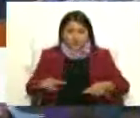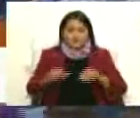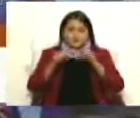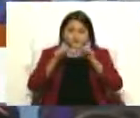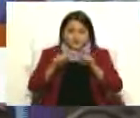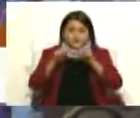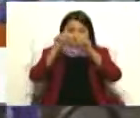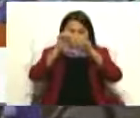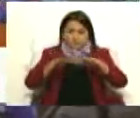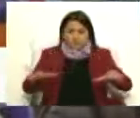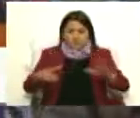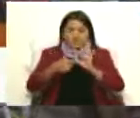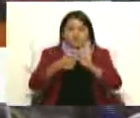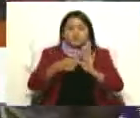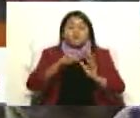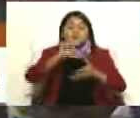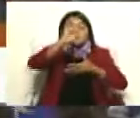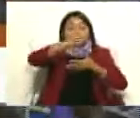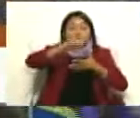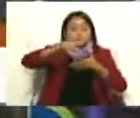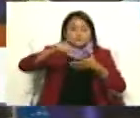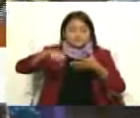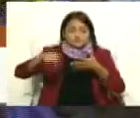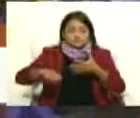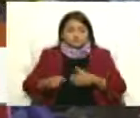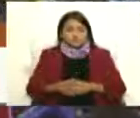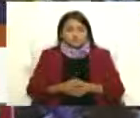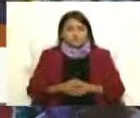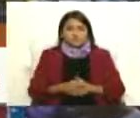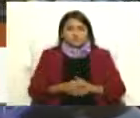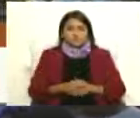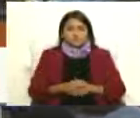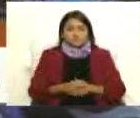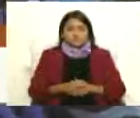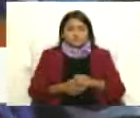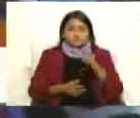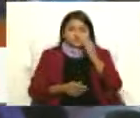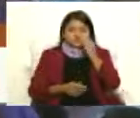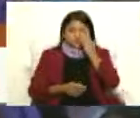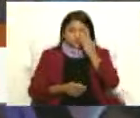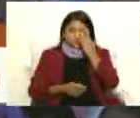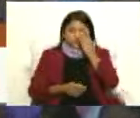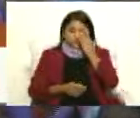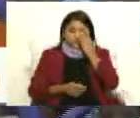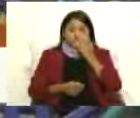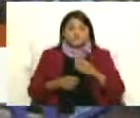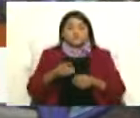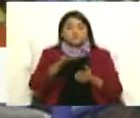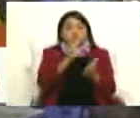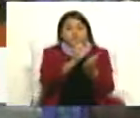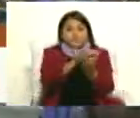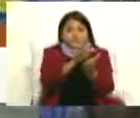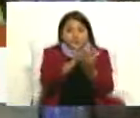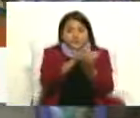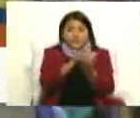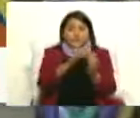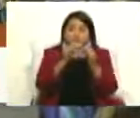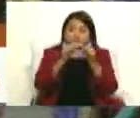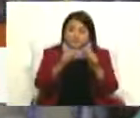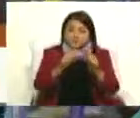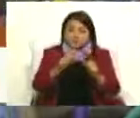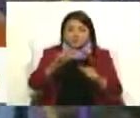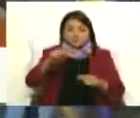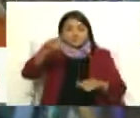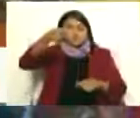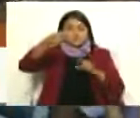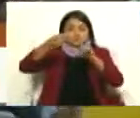resuelta a decir sí por la patria. Y yo sé que Nueva Esparta no nos va a defraudar. Vamos a ser el primer estado,